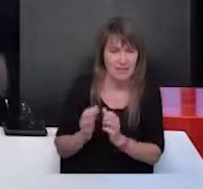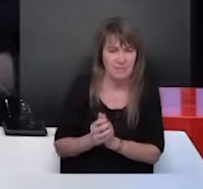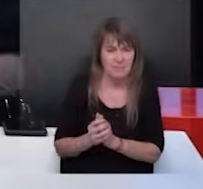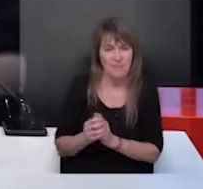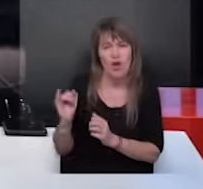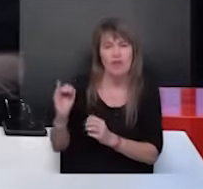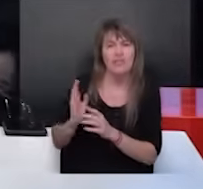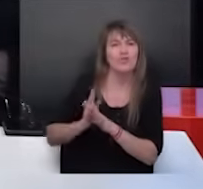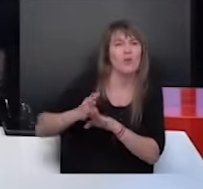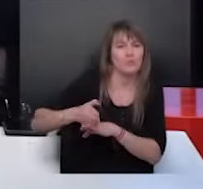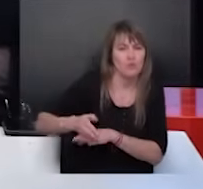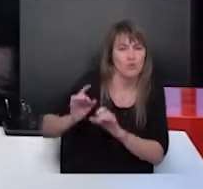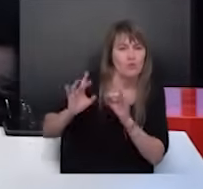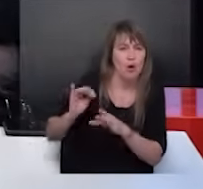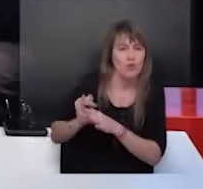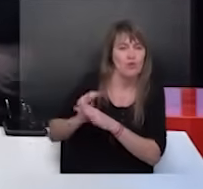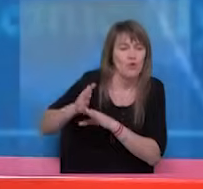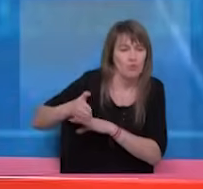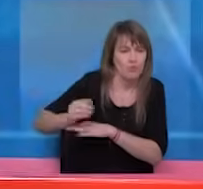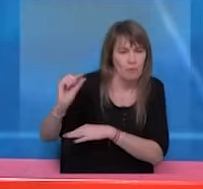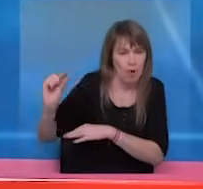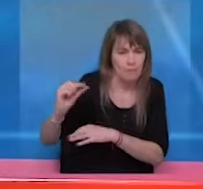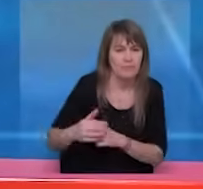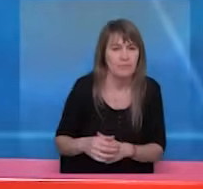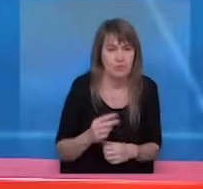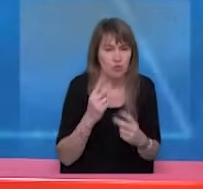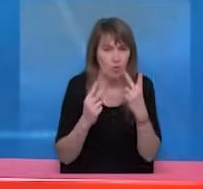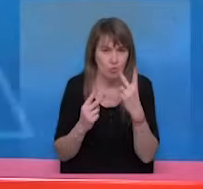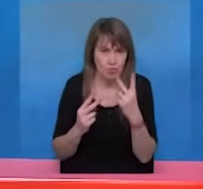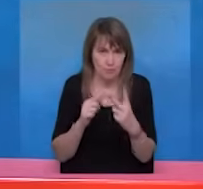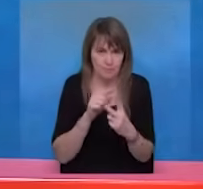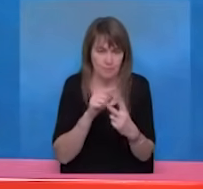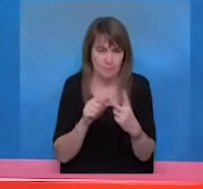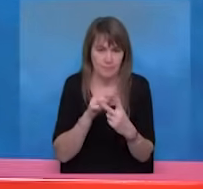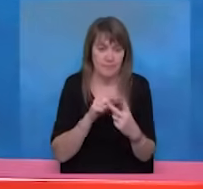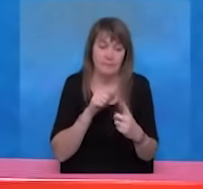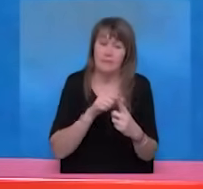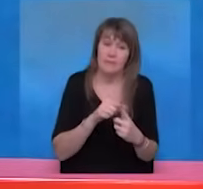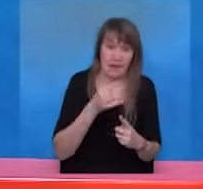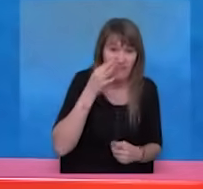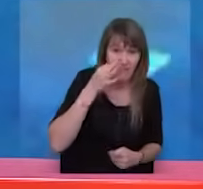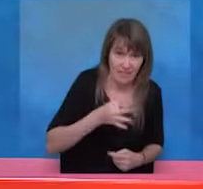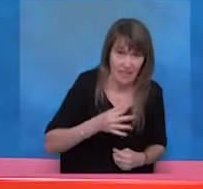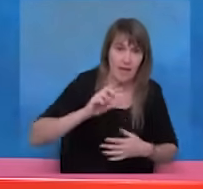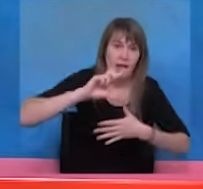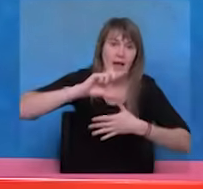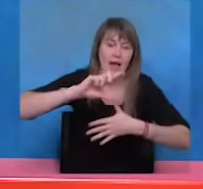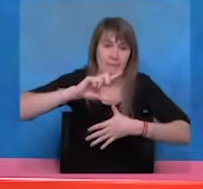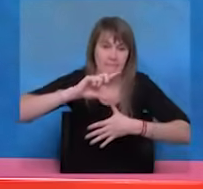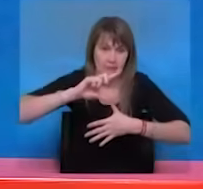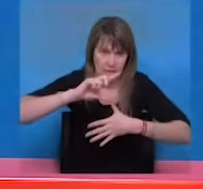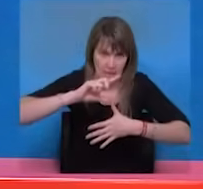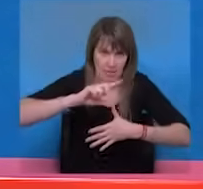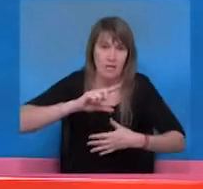una introducción eso fue una introducción bueno dos cosas Una este es cierto que en toda América Latina hay